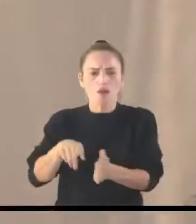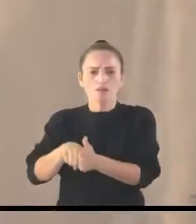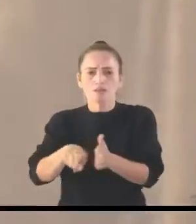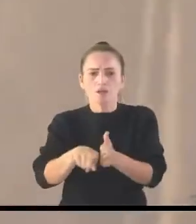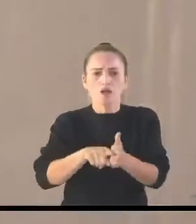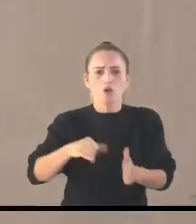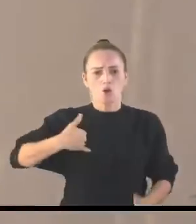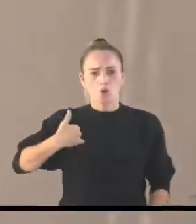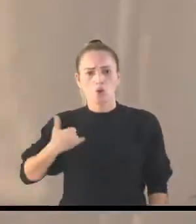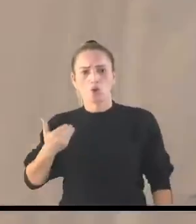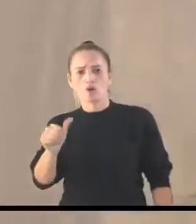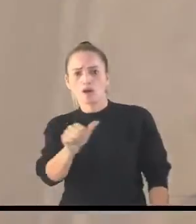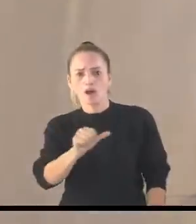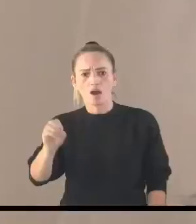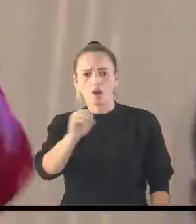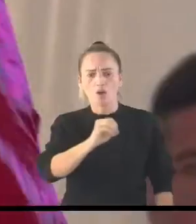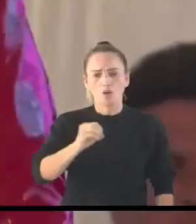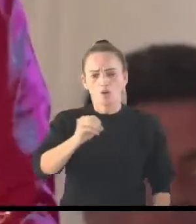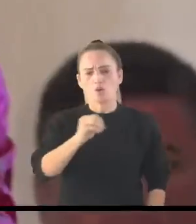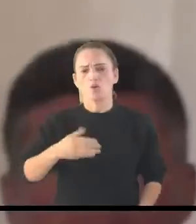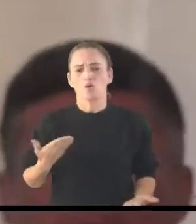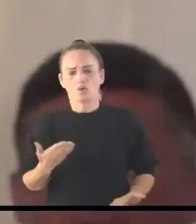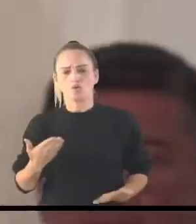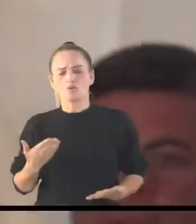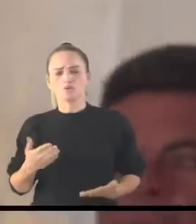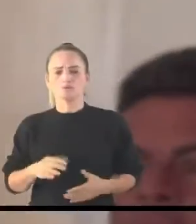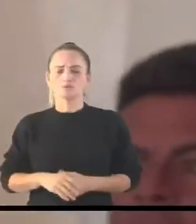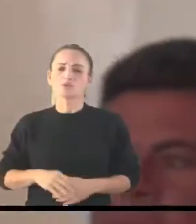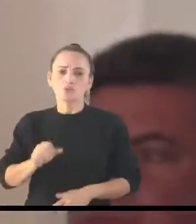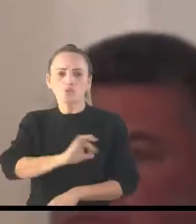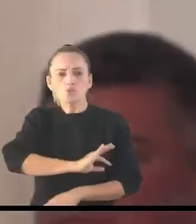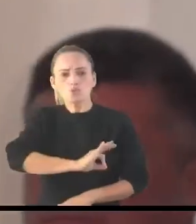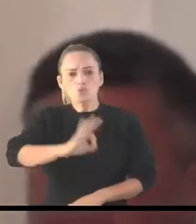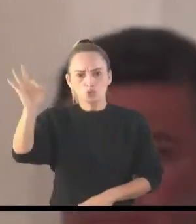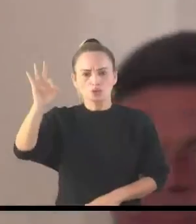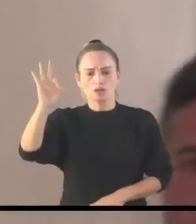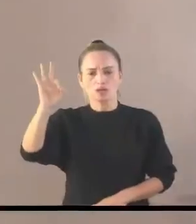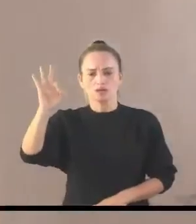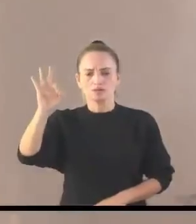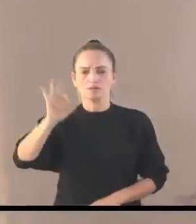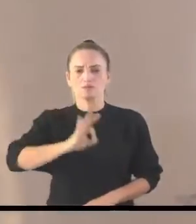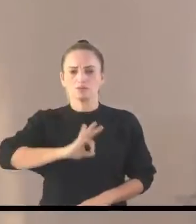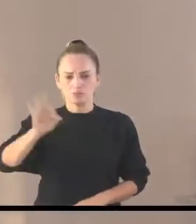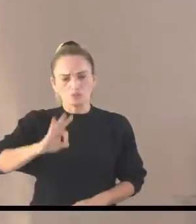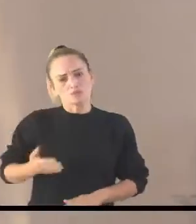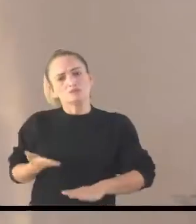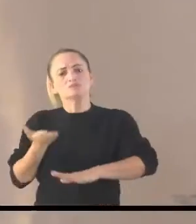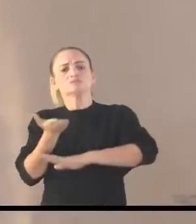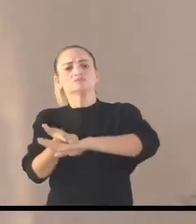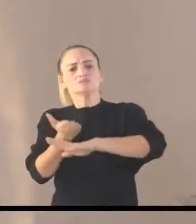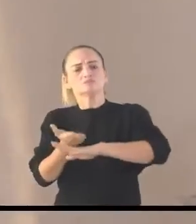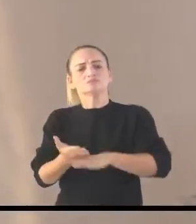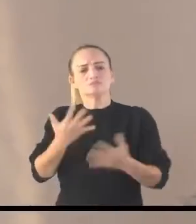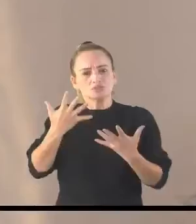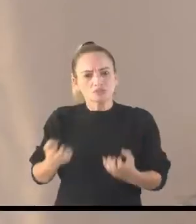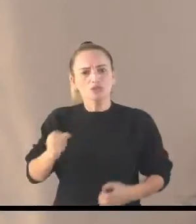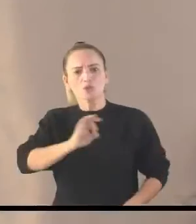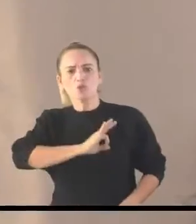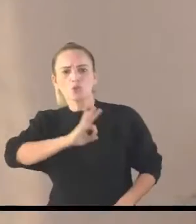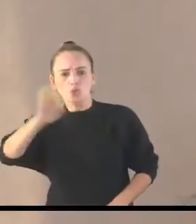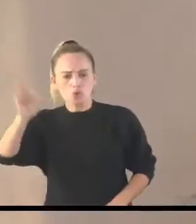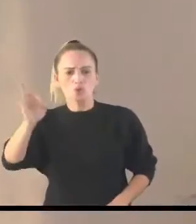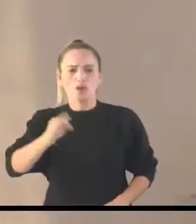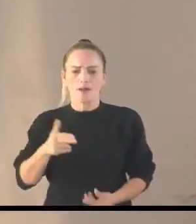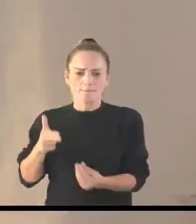nuestros jóvenes y estudiantes en las calles. Nunca más, escúchenlo bien, nunca más el